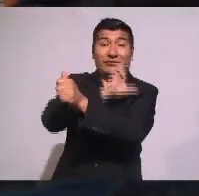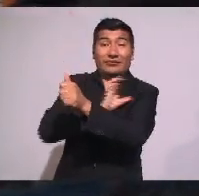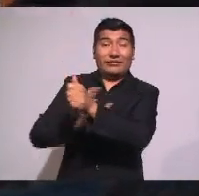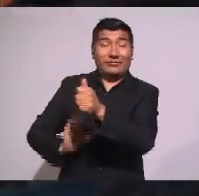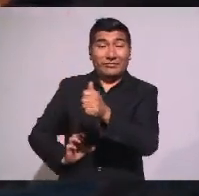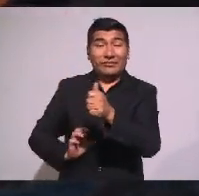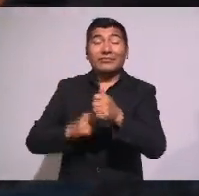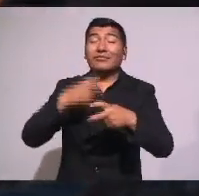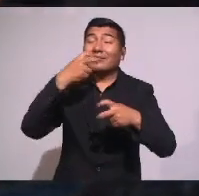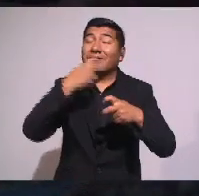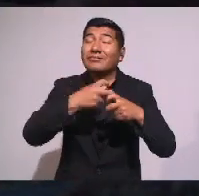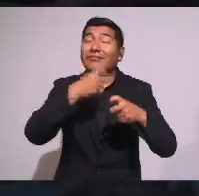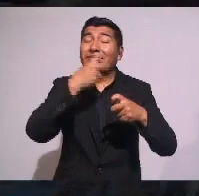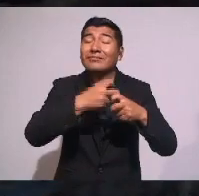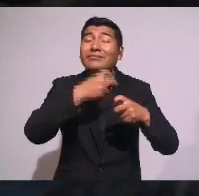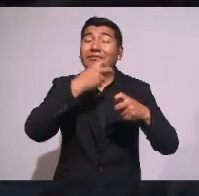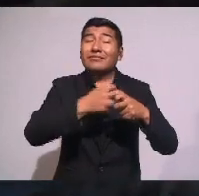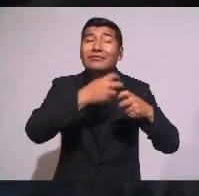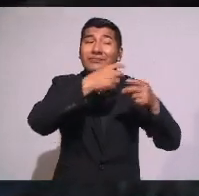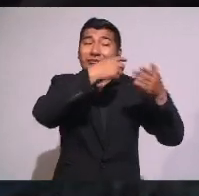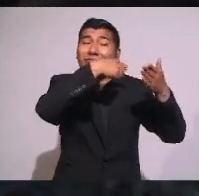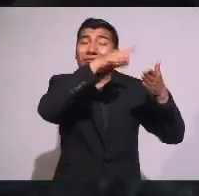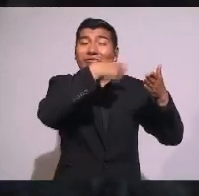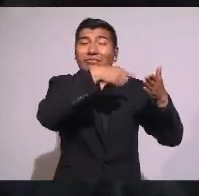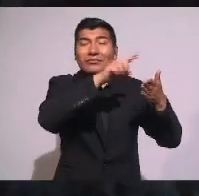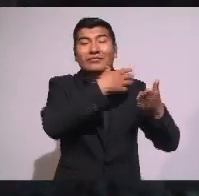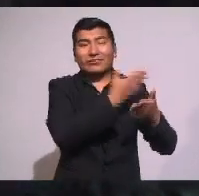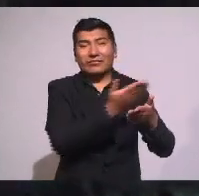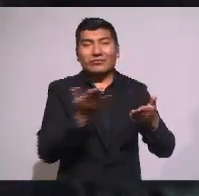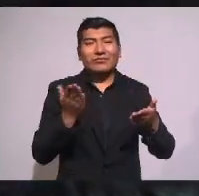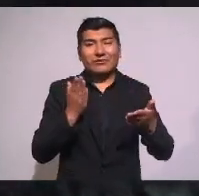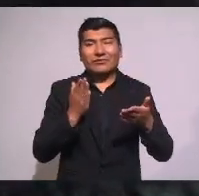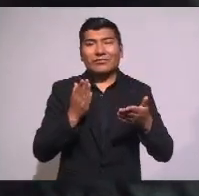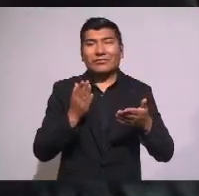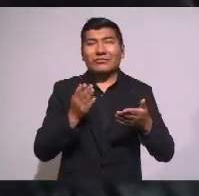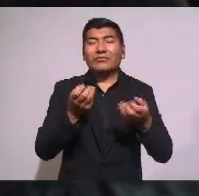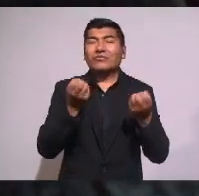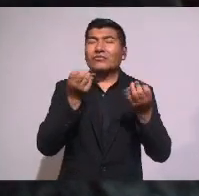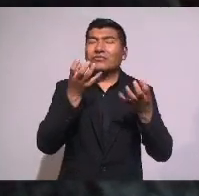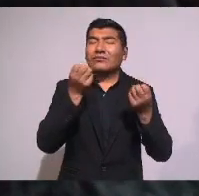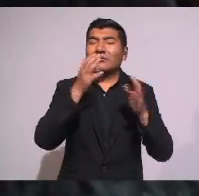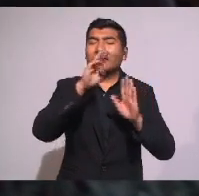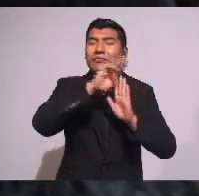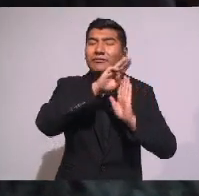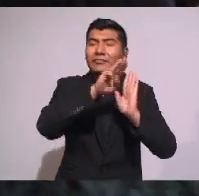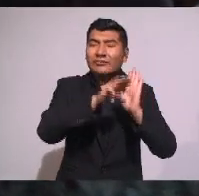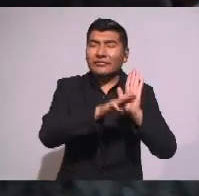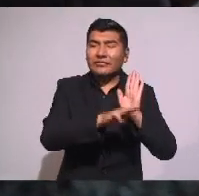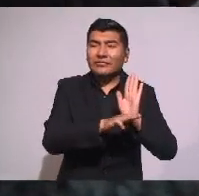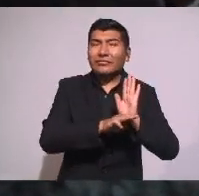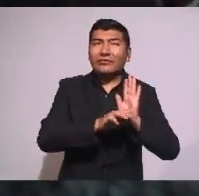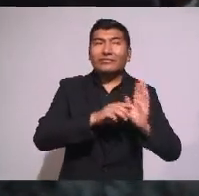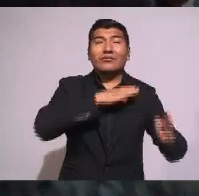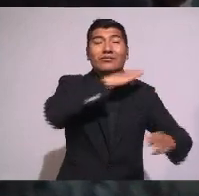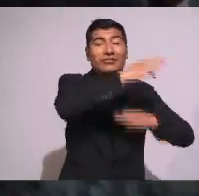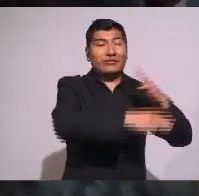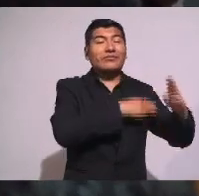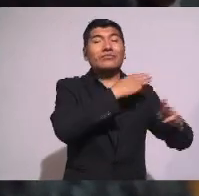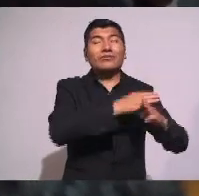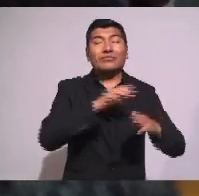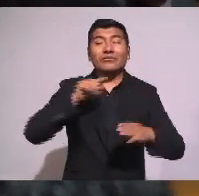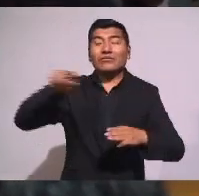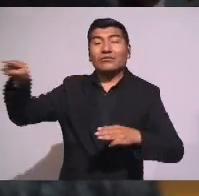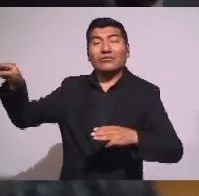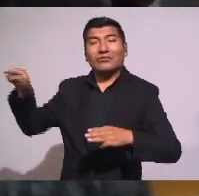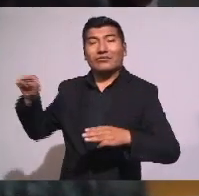más difícil que cumplir prescripciones, puros mandatos exteriores. Porque seguir